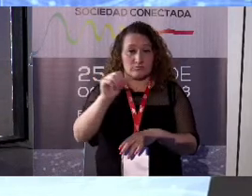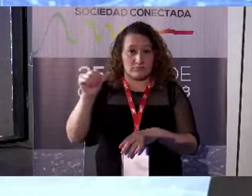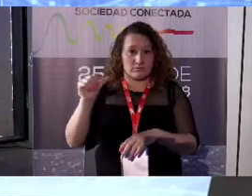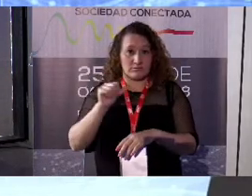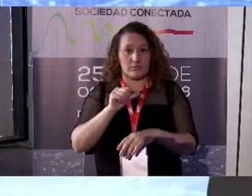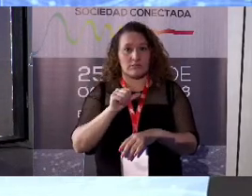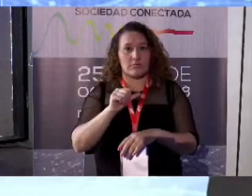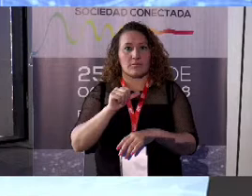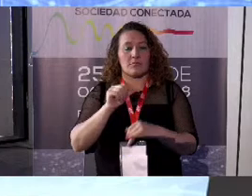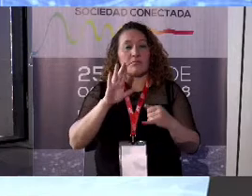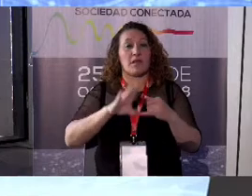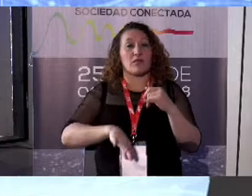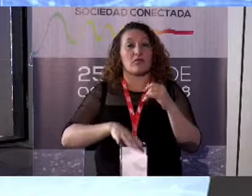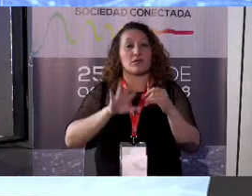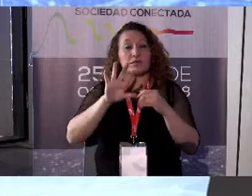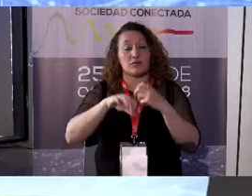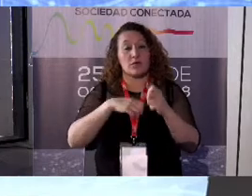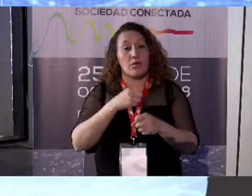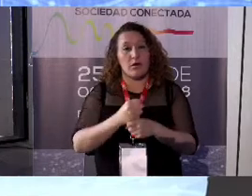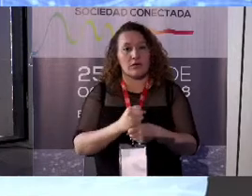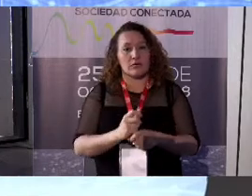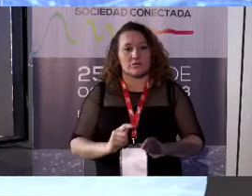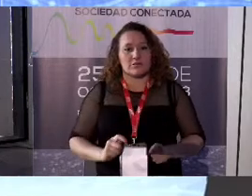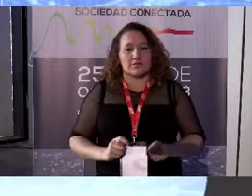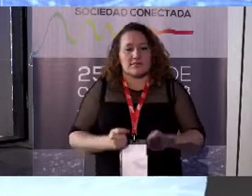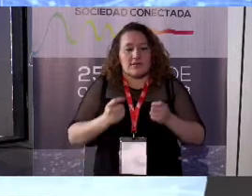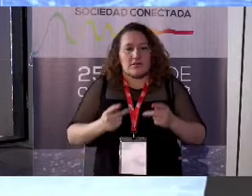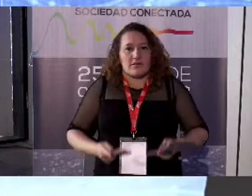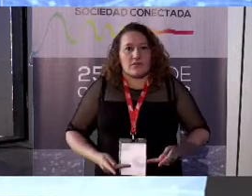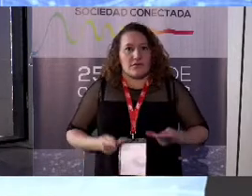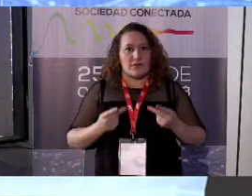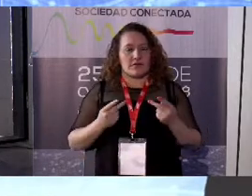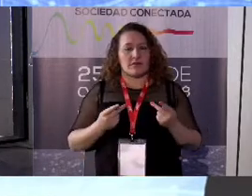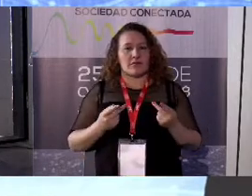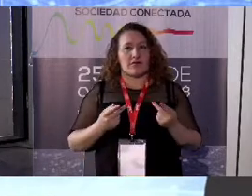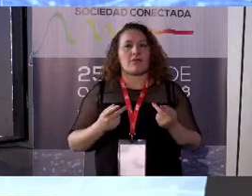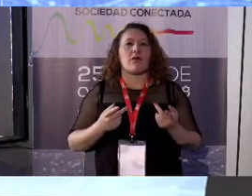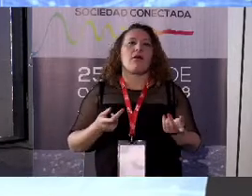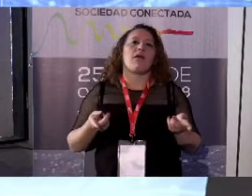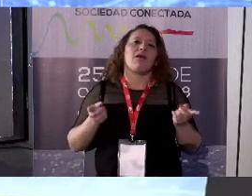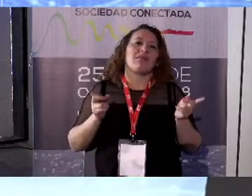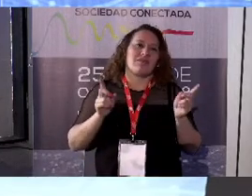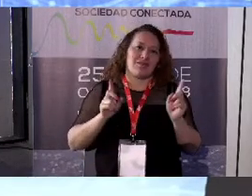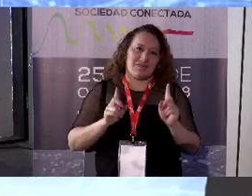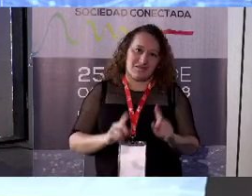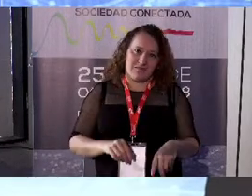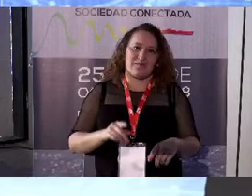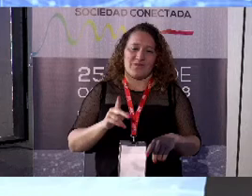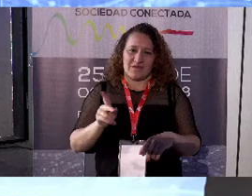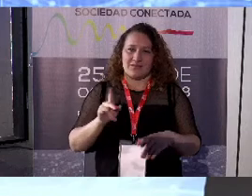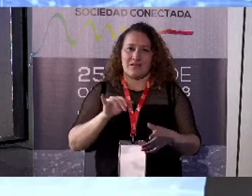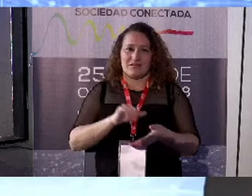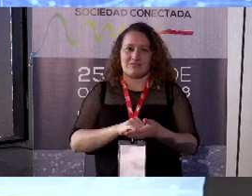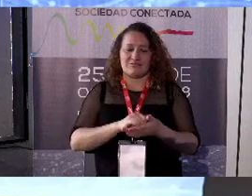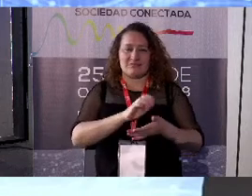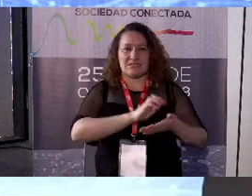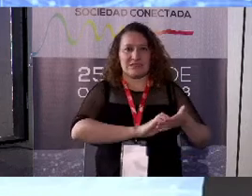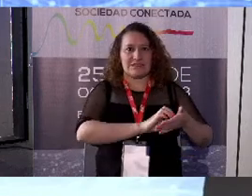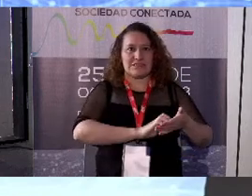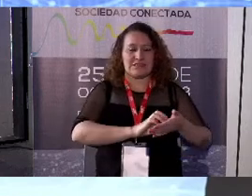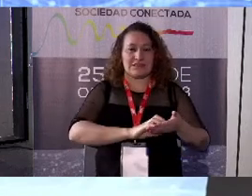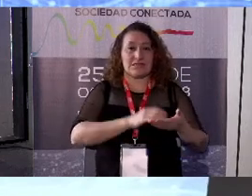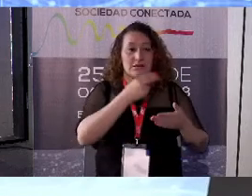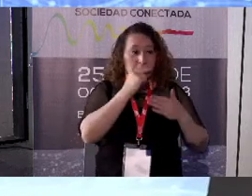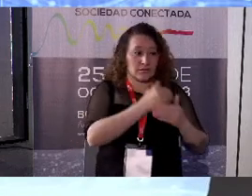años habían salvado su vida en una u otra forma o sea también ahí estamos viendo reducir la mortalidad